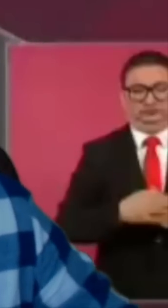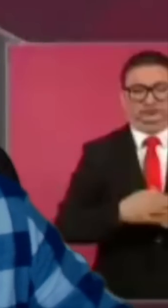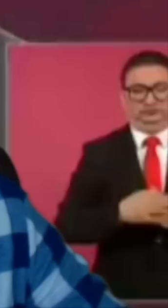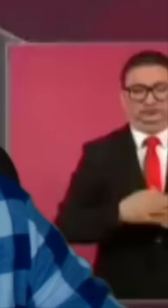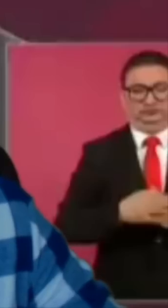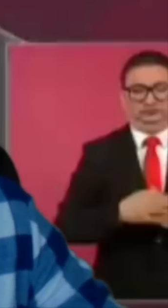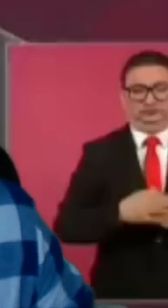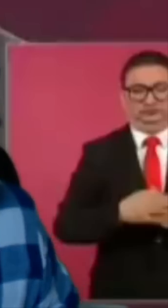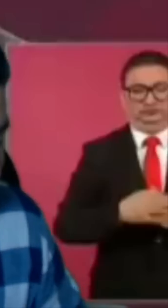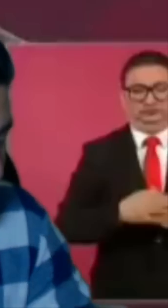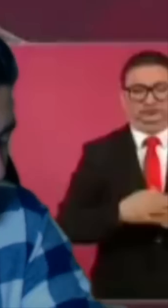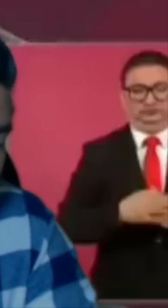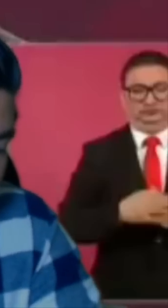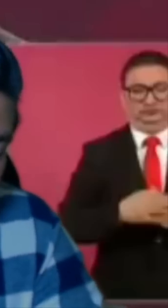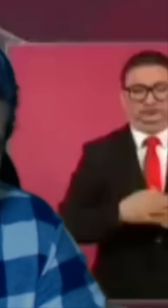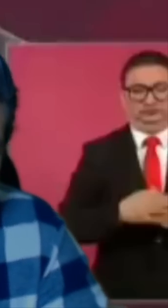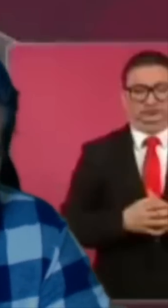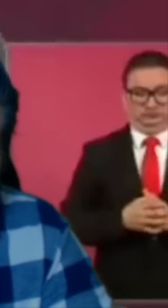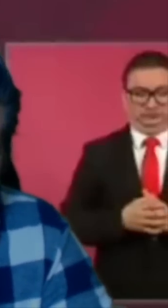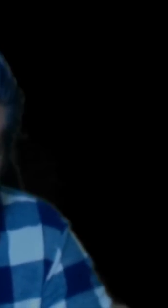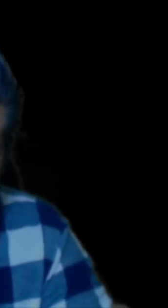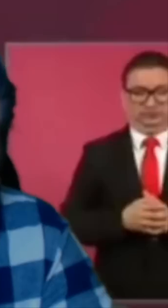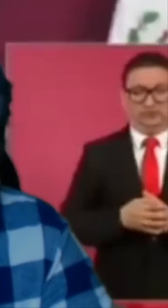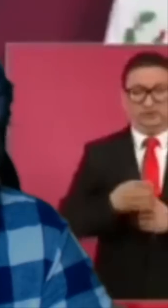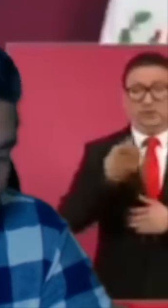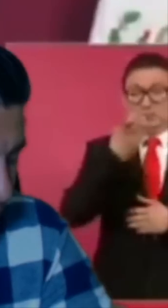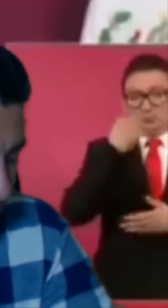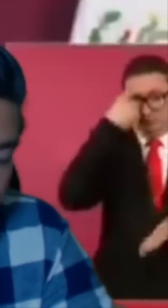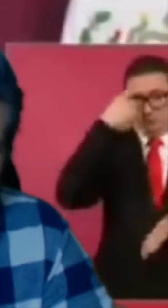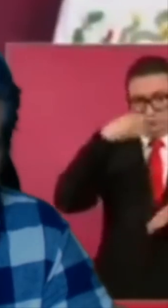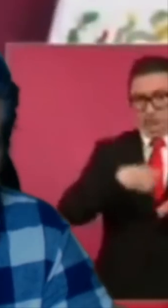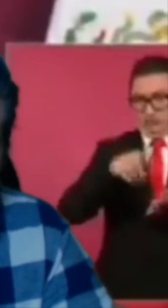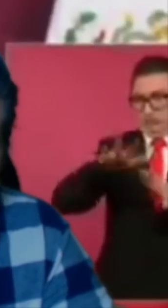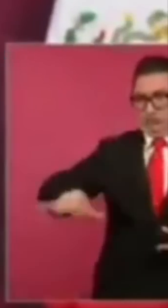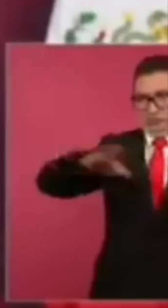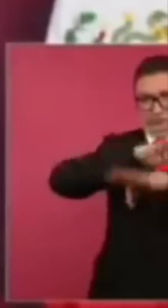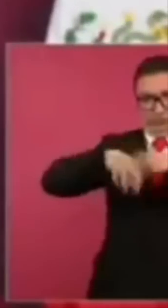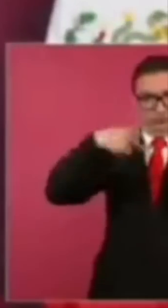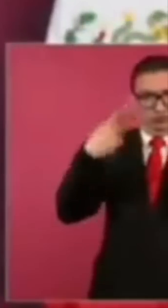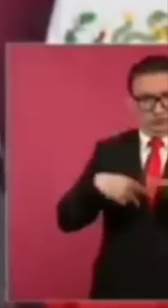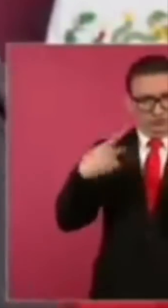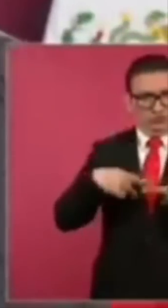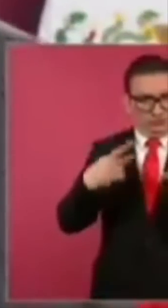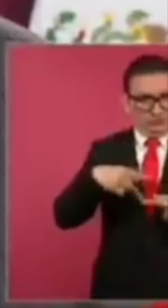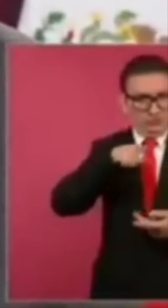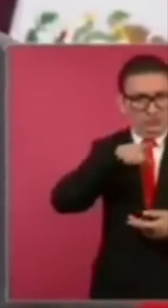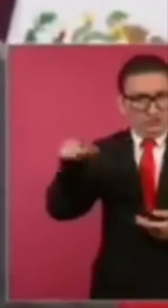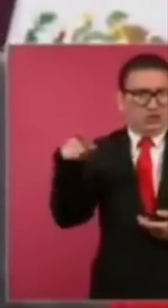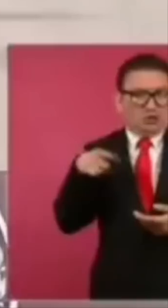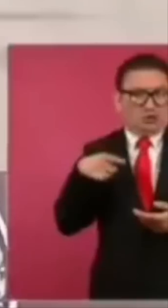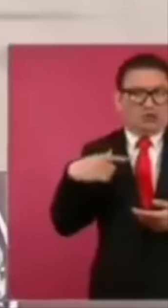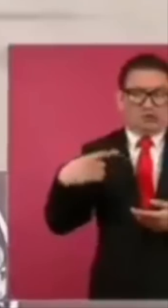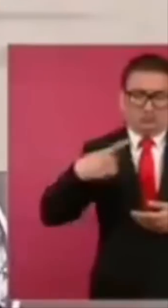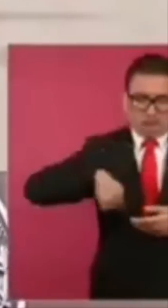porque este es un mensaje para todo el pueblo. Yo creo que la gente pues va a